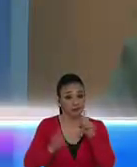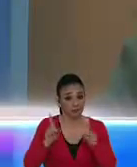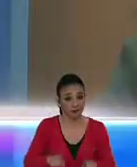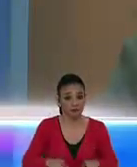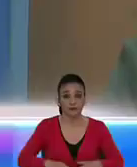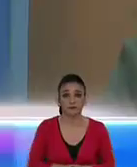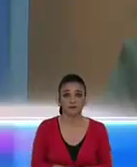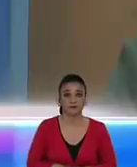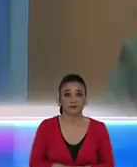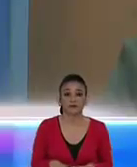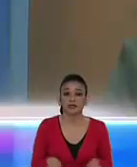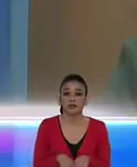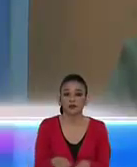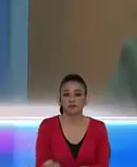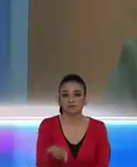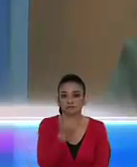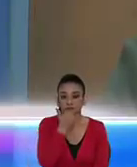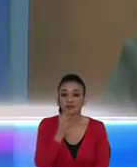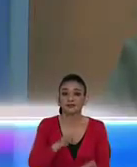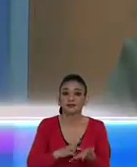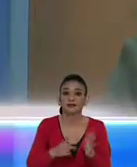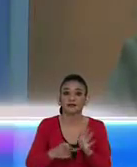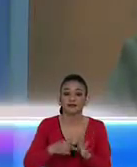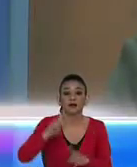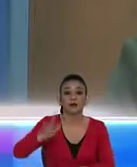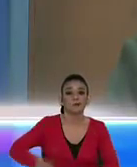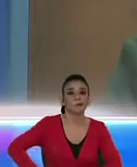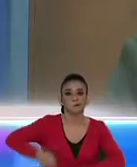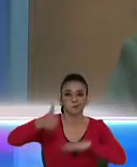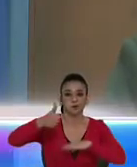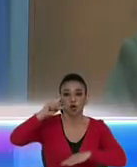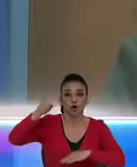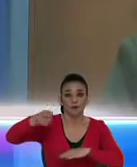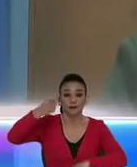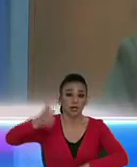que se denomina incumplimiento de orden legítima